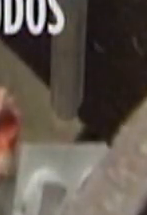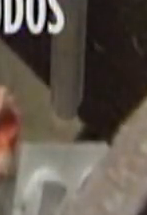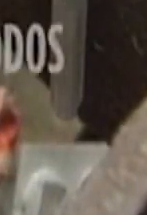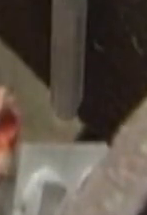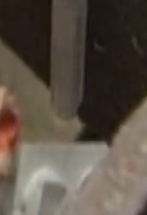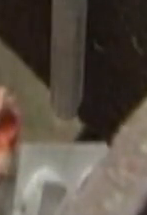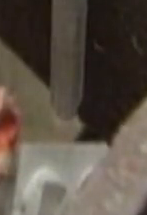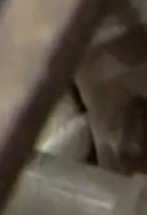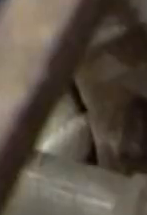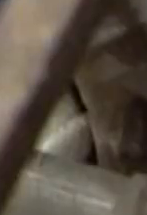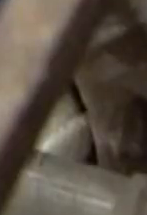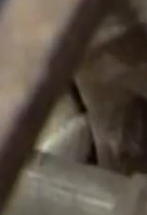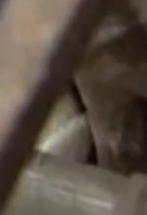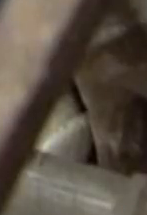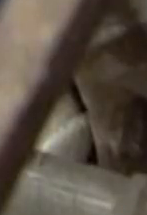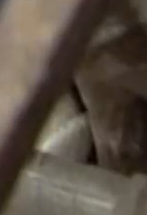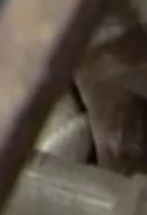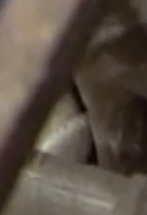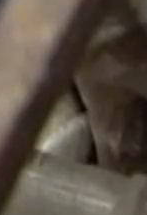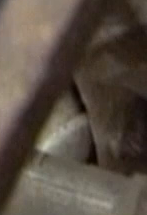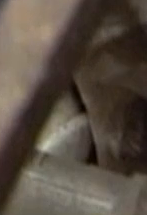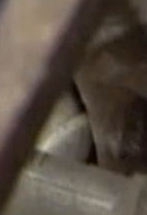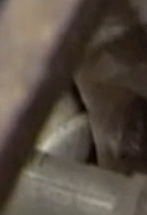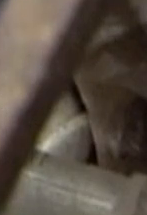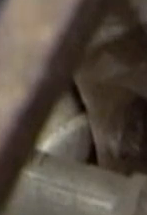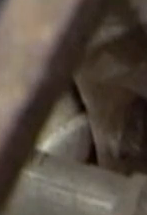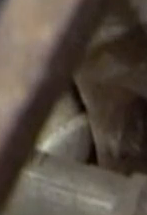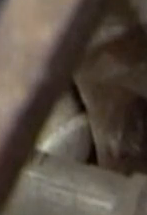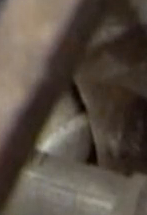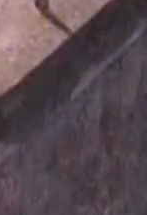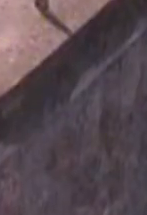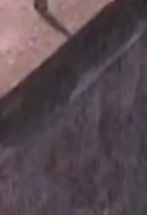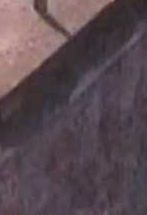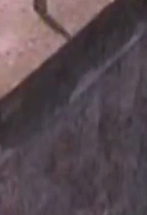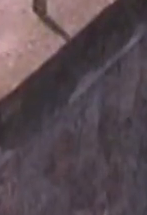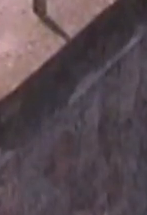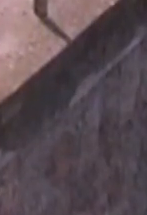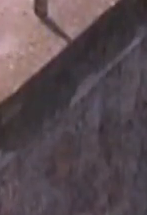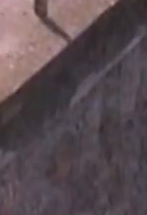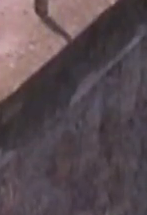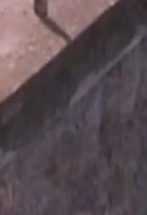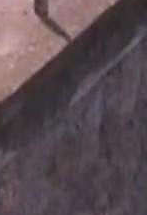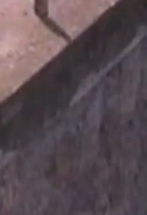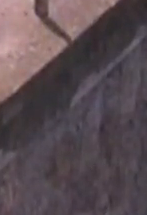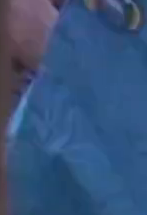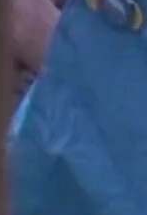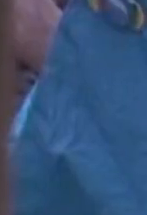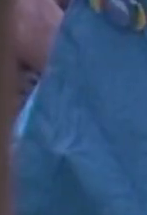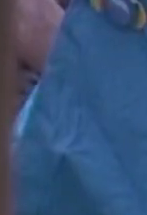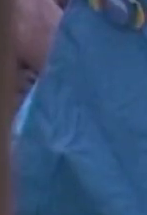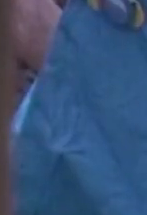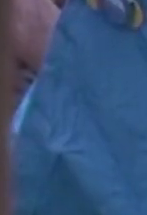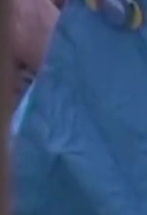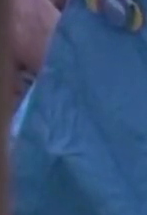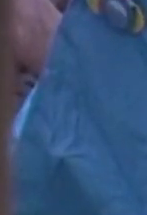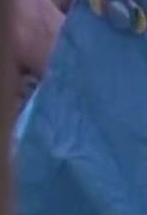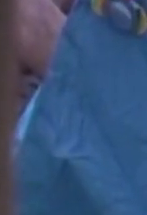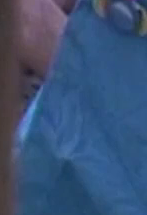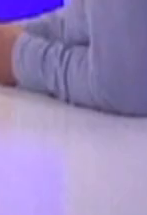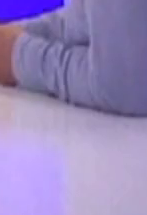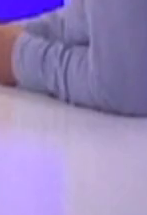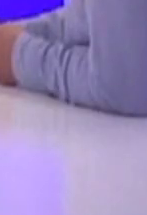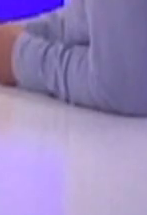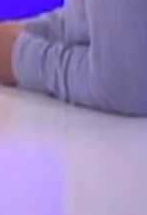y las Toxicomanías, que en su informe anual publicado este viernes ha afirmado que en Europa estamos literalmente rodeados